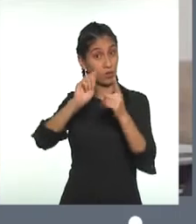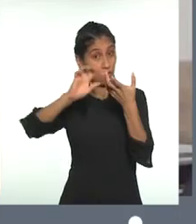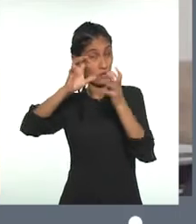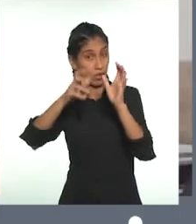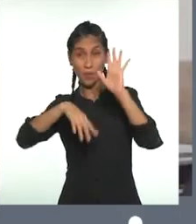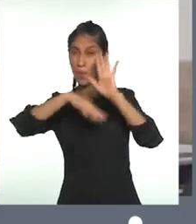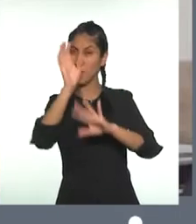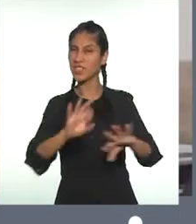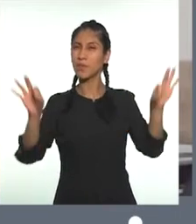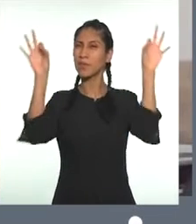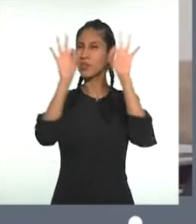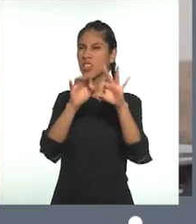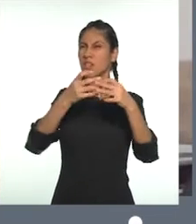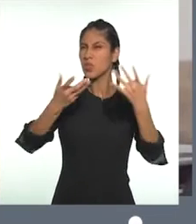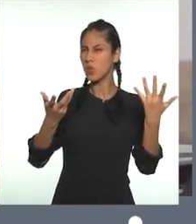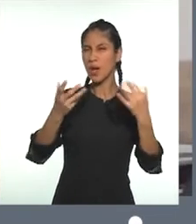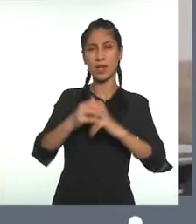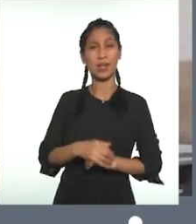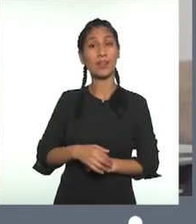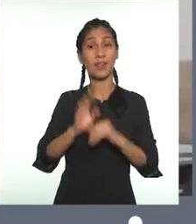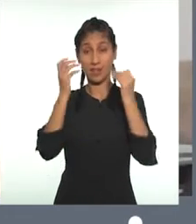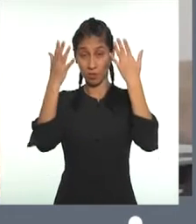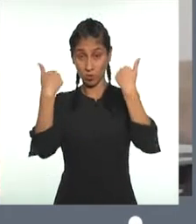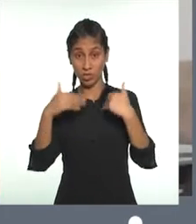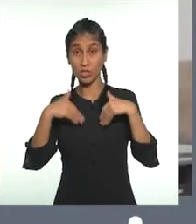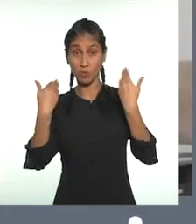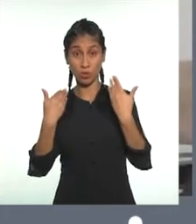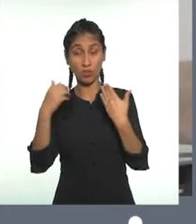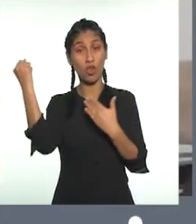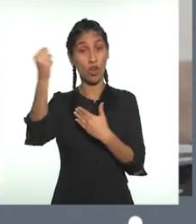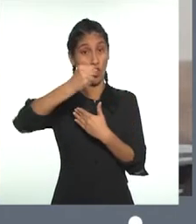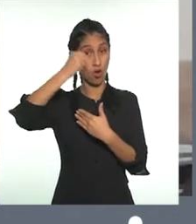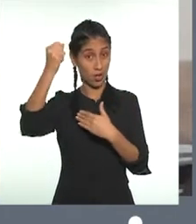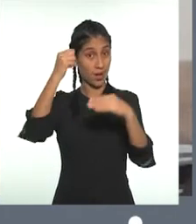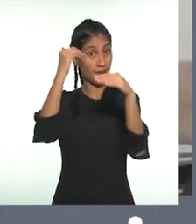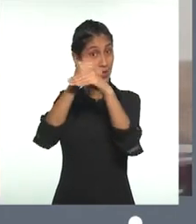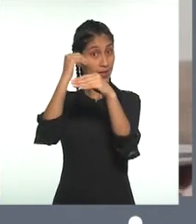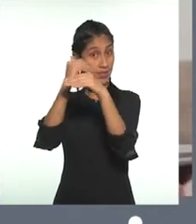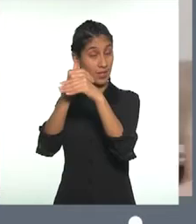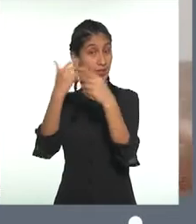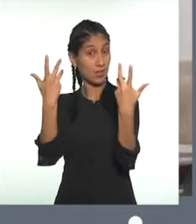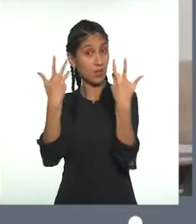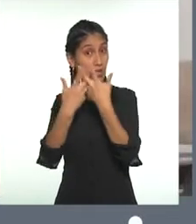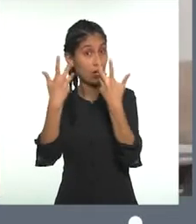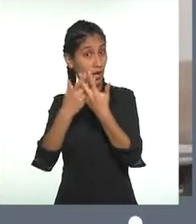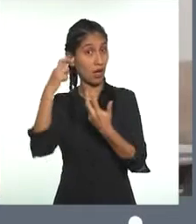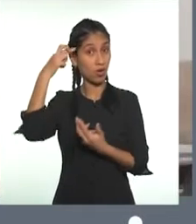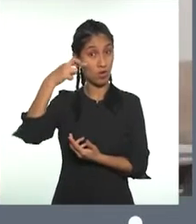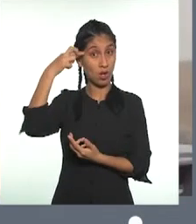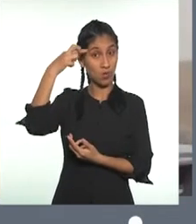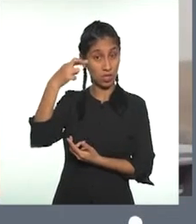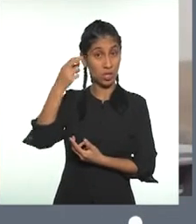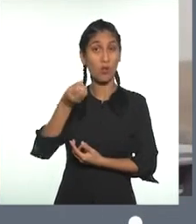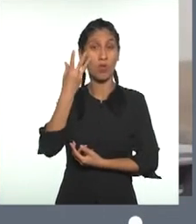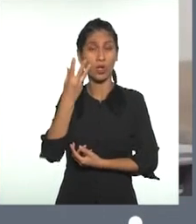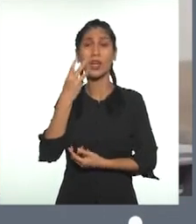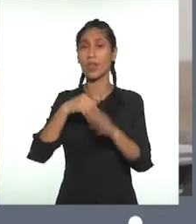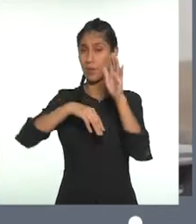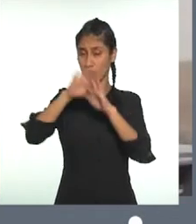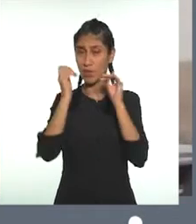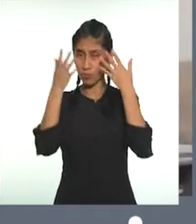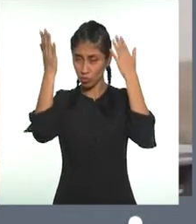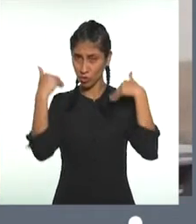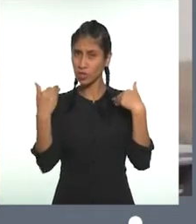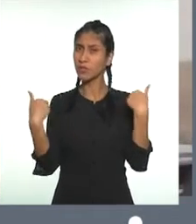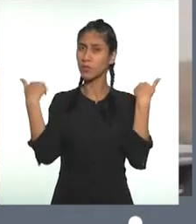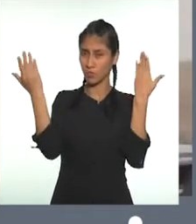cambios más importantes ha sido lograr cierta equidad en las decisiones políticas de nuestro país, ya que hay más participación